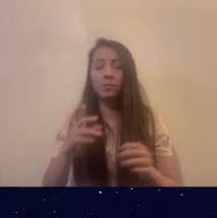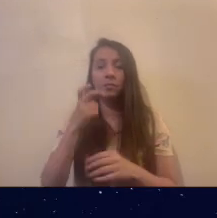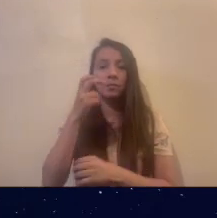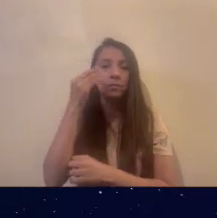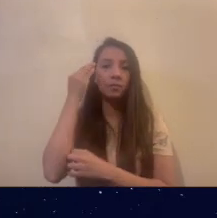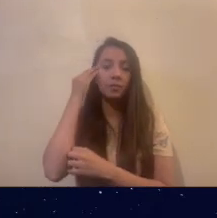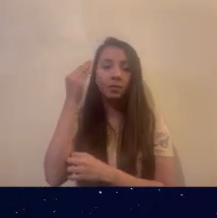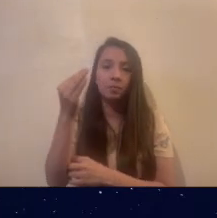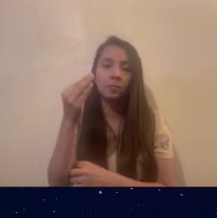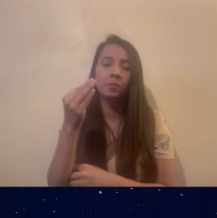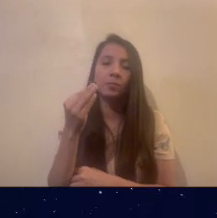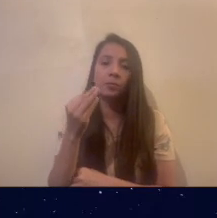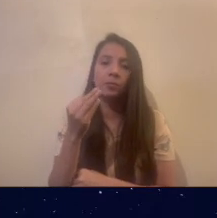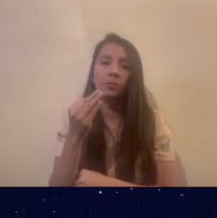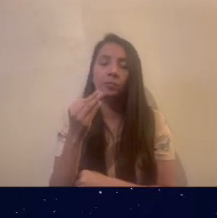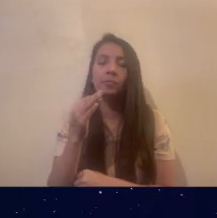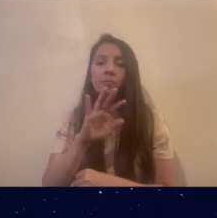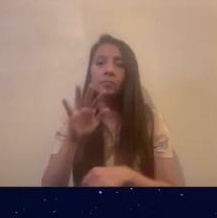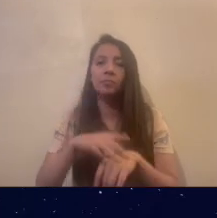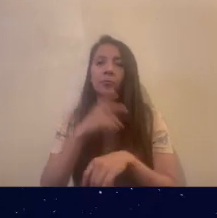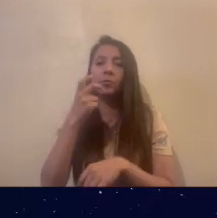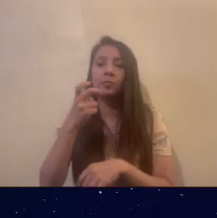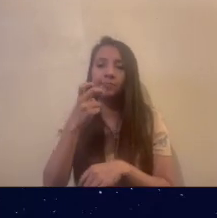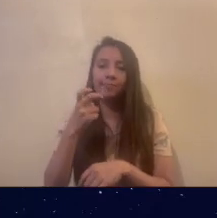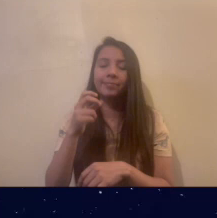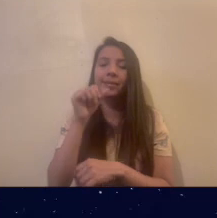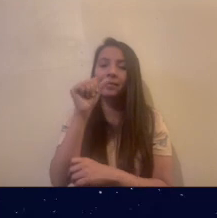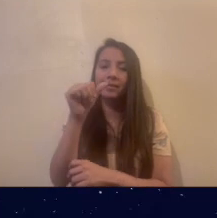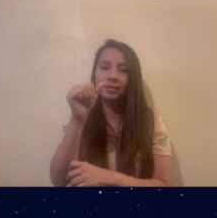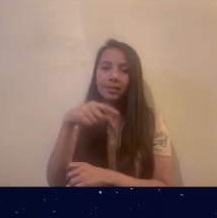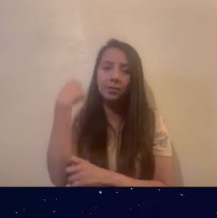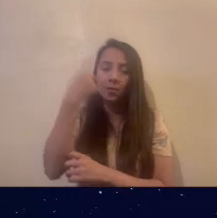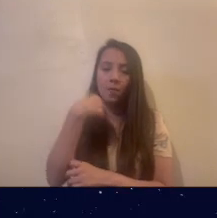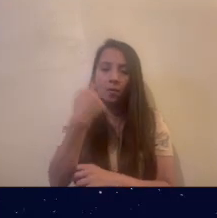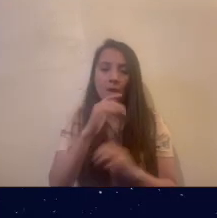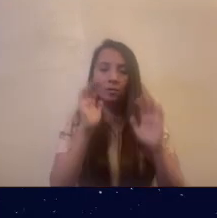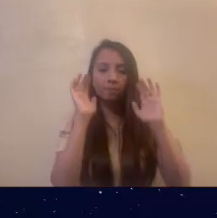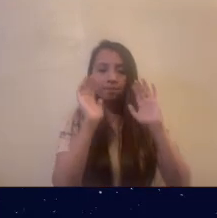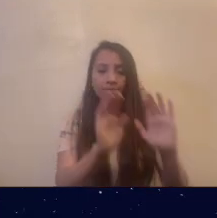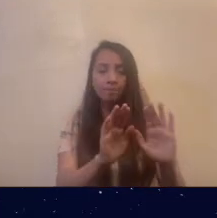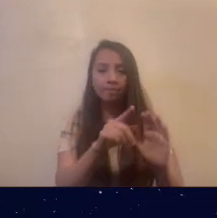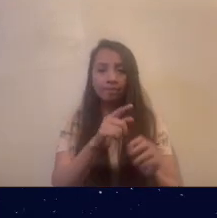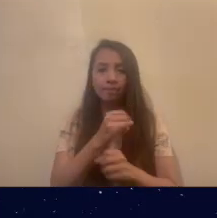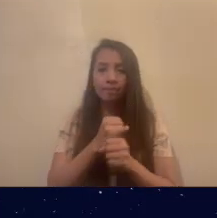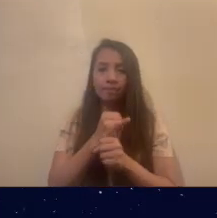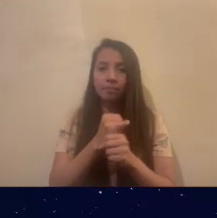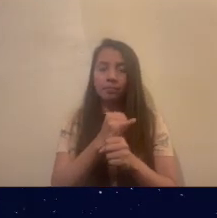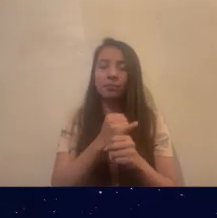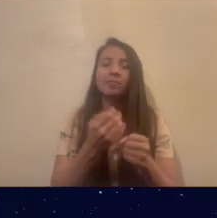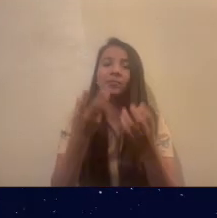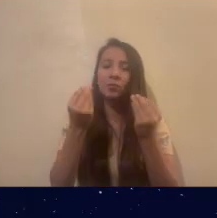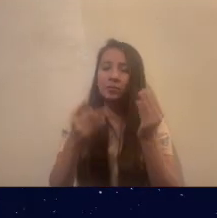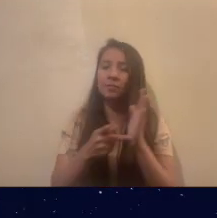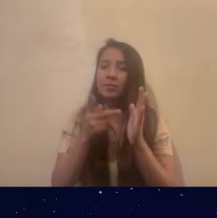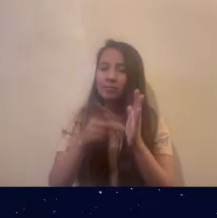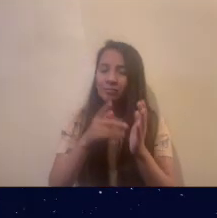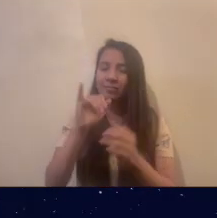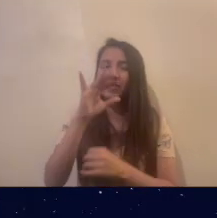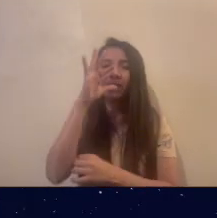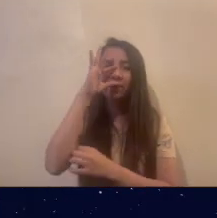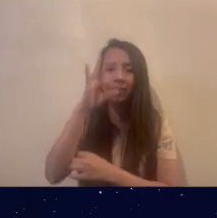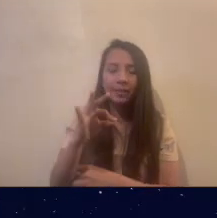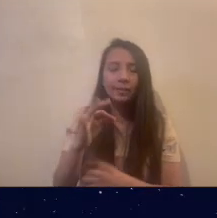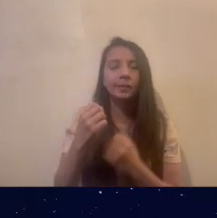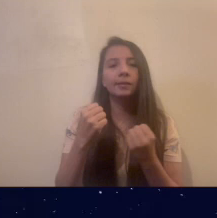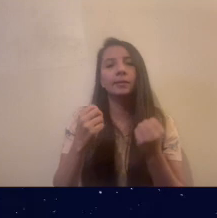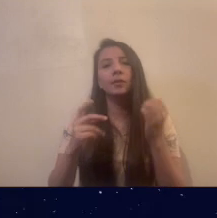y durante el vacío extremo, ¿no? Por eso la experimentación duró 16 horas, o sea, sí, muchas veces